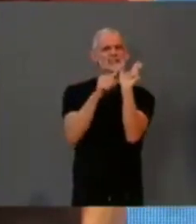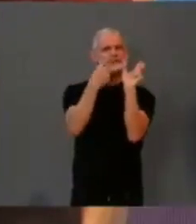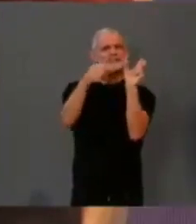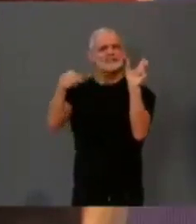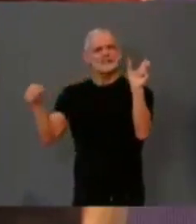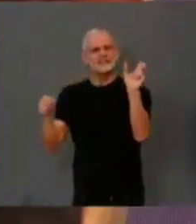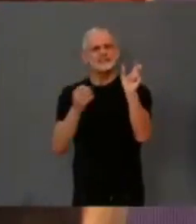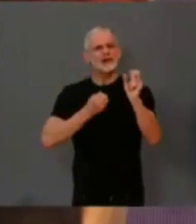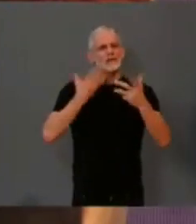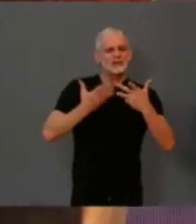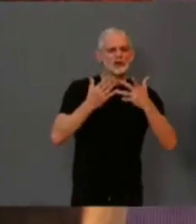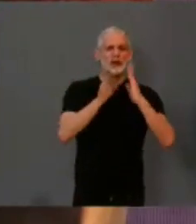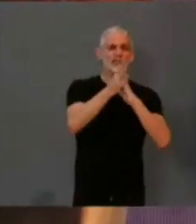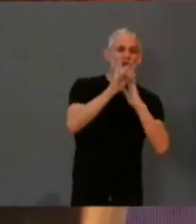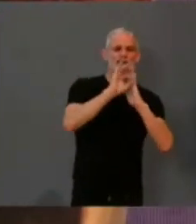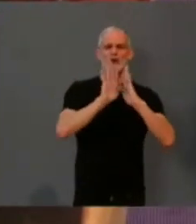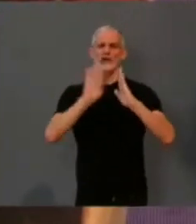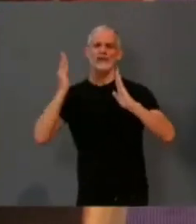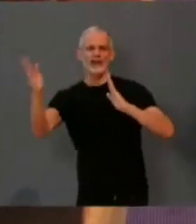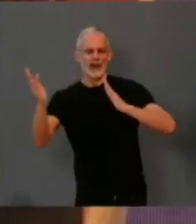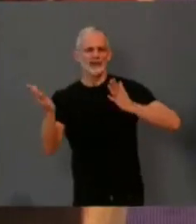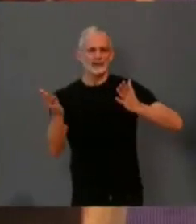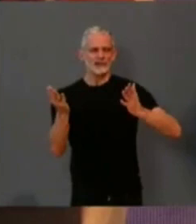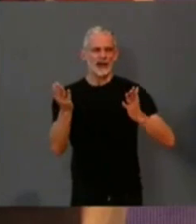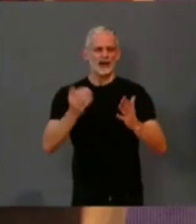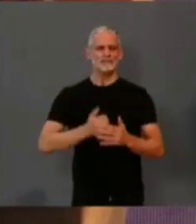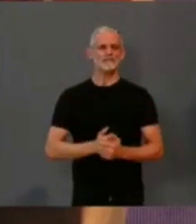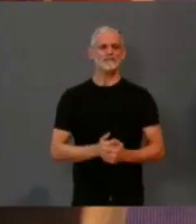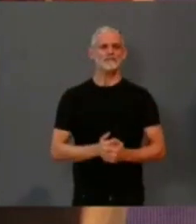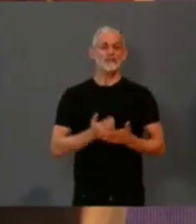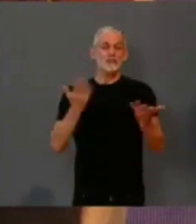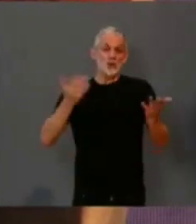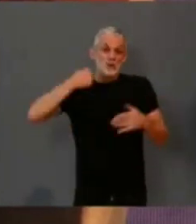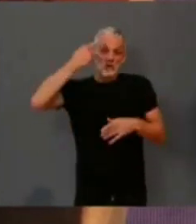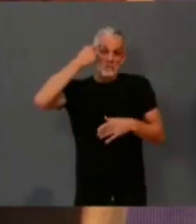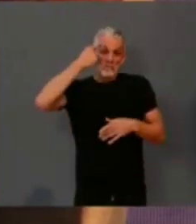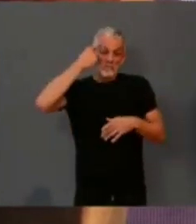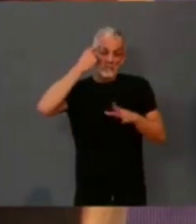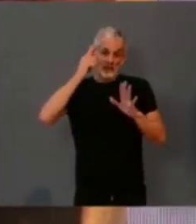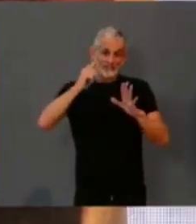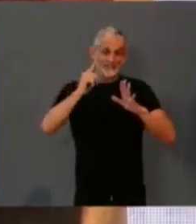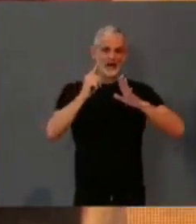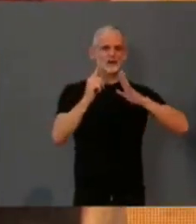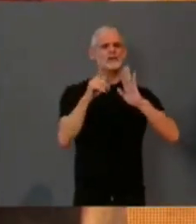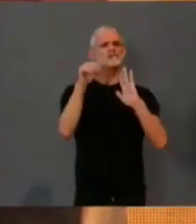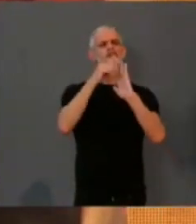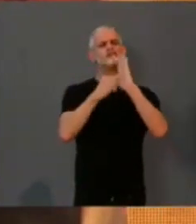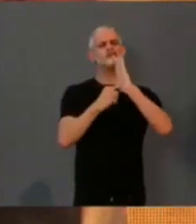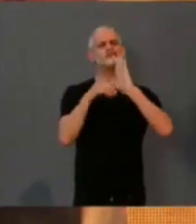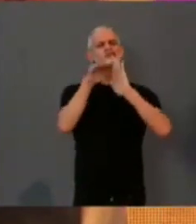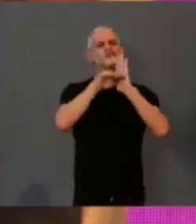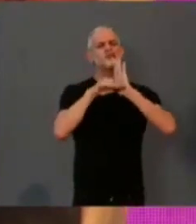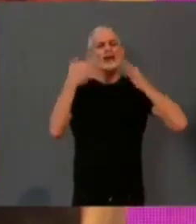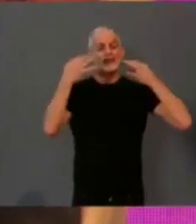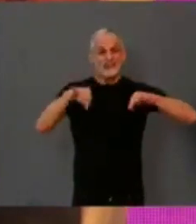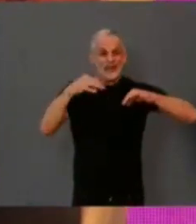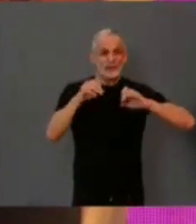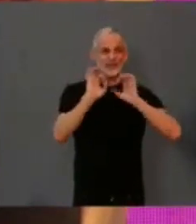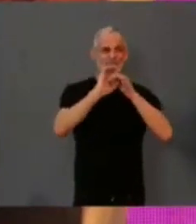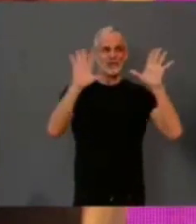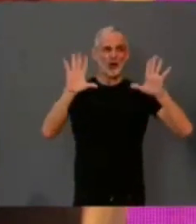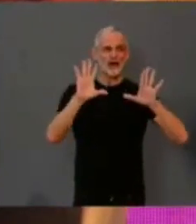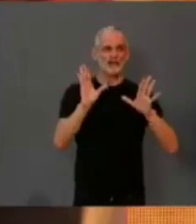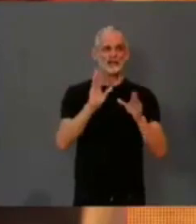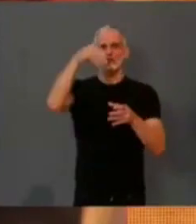expresiones directa indirecta etcétera Pero pensaba que una condición sin ecuanón de la Democracia